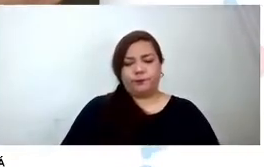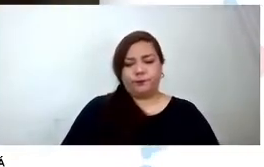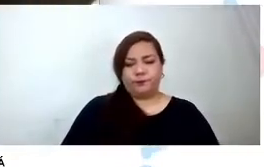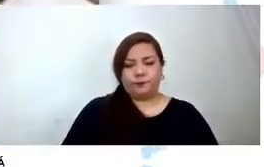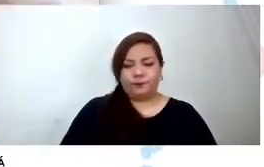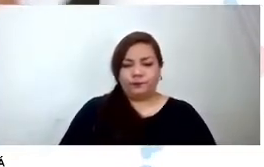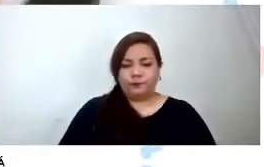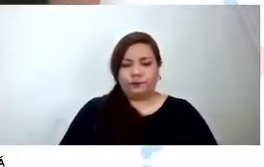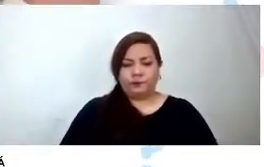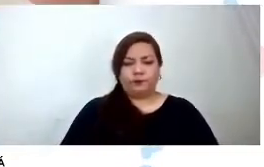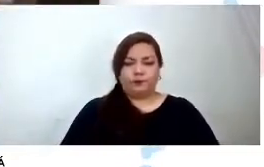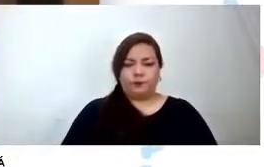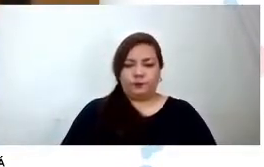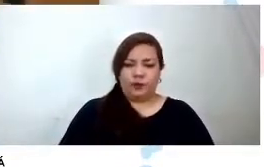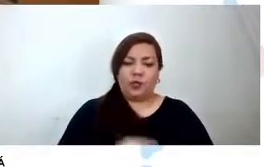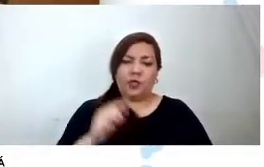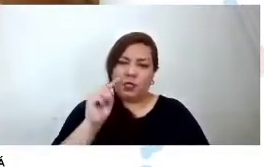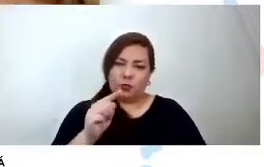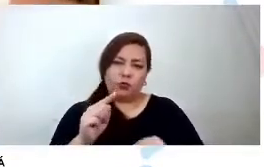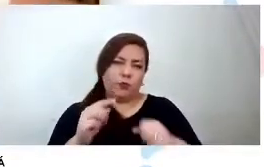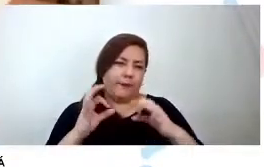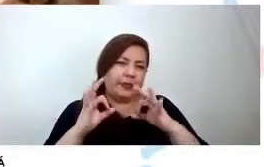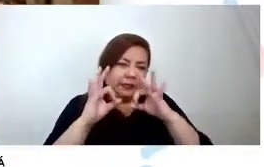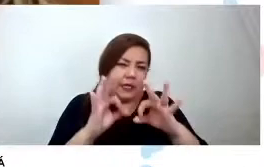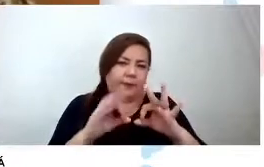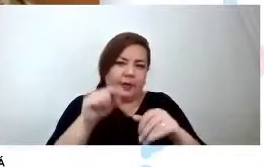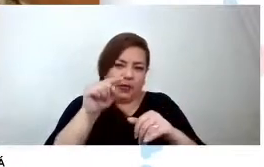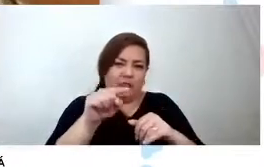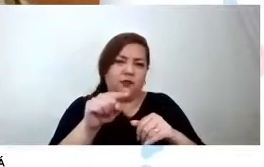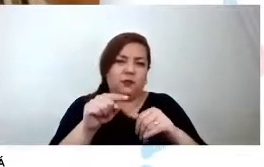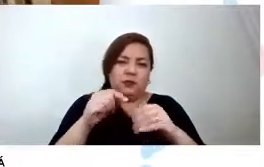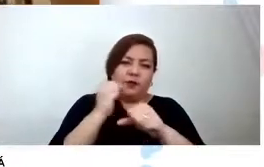especial que se utiliza para este tipo de materiales.